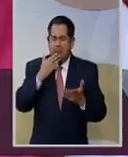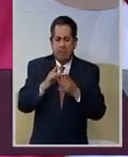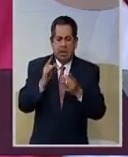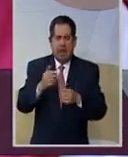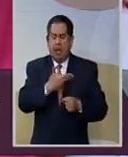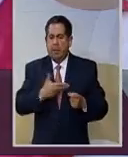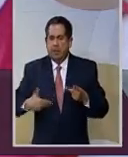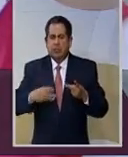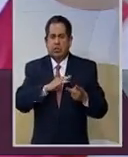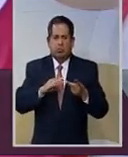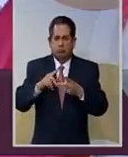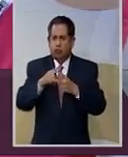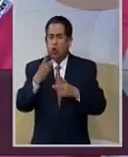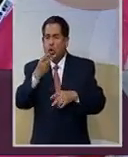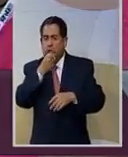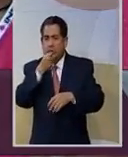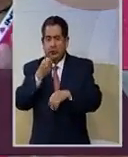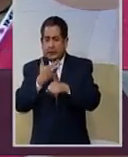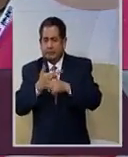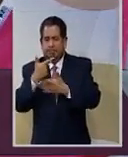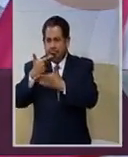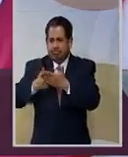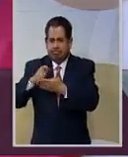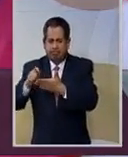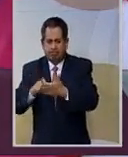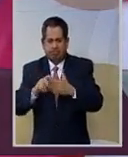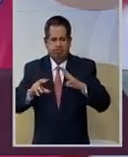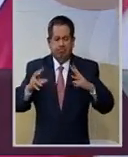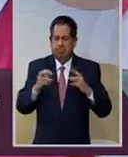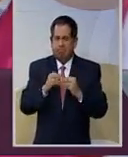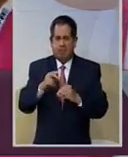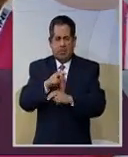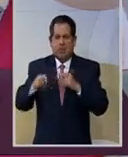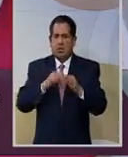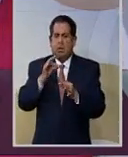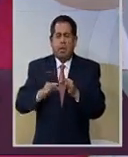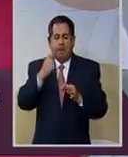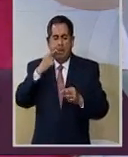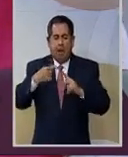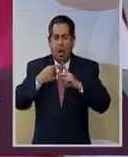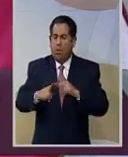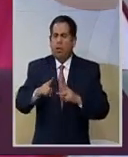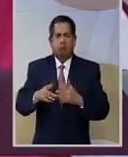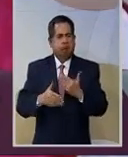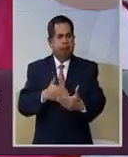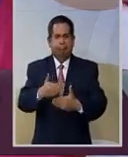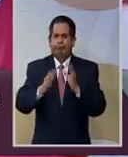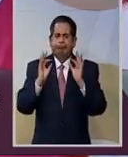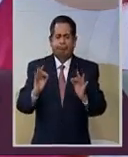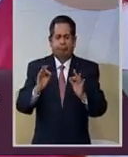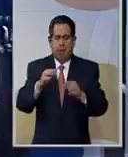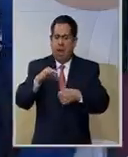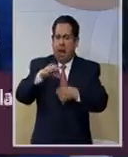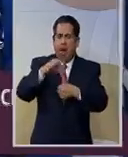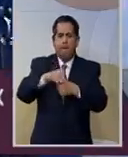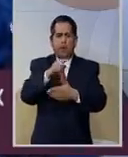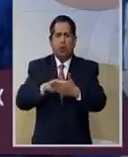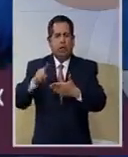presidente, secretario, 2 escrutadores. Están 3 y vamos a tener que agarrar un suplente para poder empezar con la